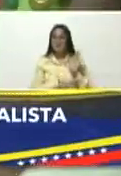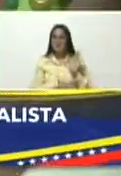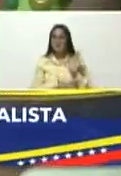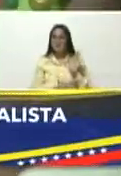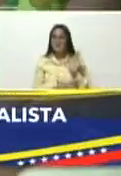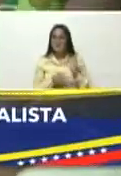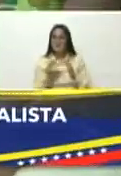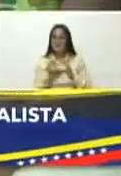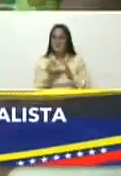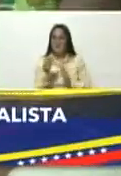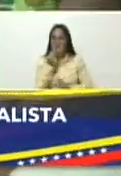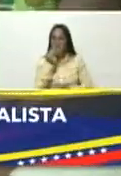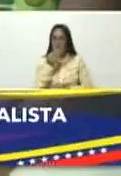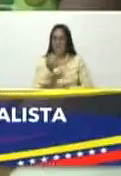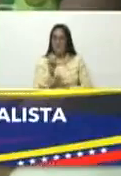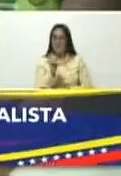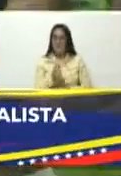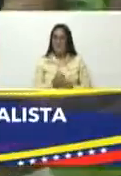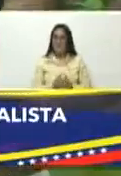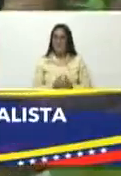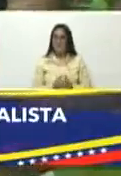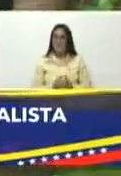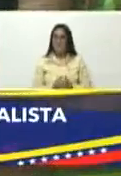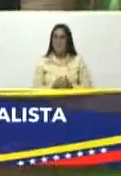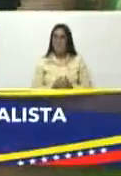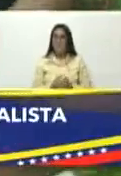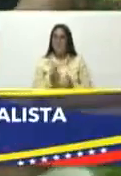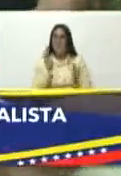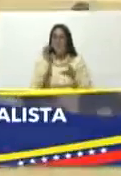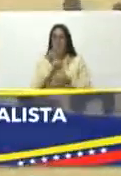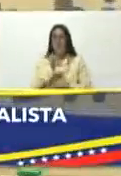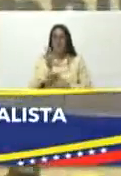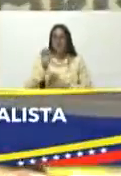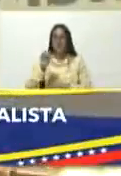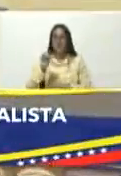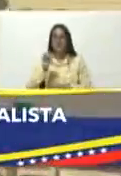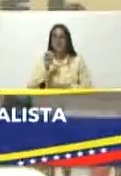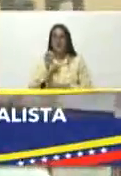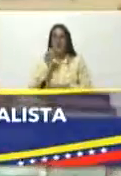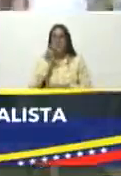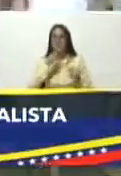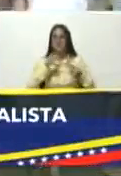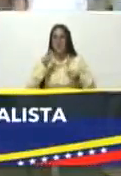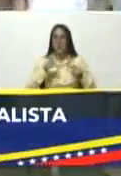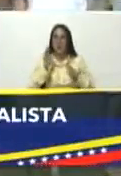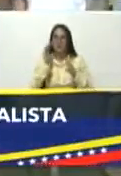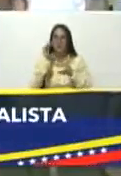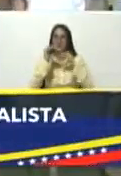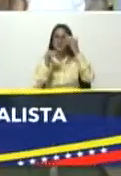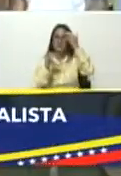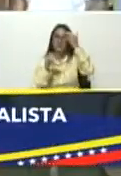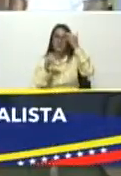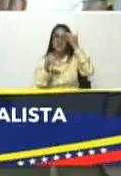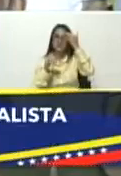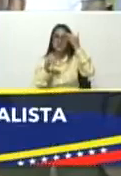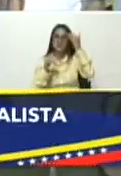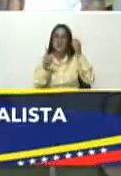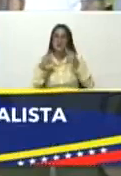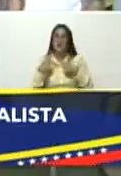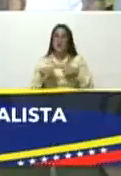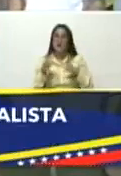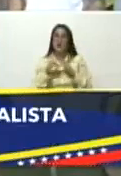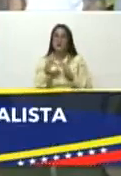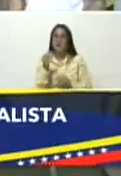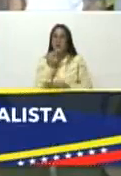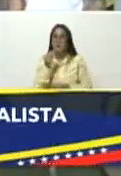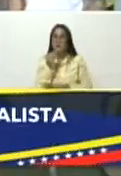con una casa de alimentación. Aquí entendemos 250 misioneros. Además de ello, tenemos otra casa de alimentación